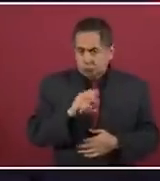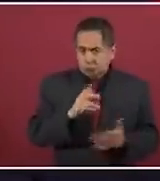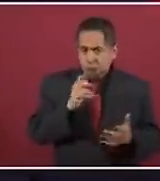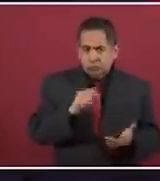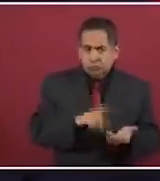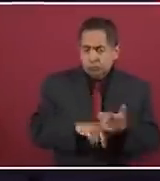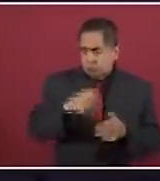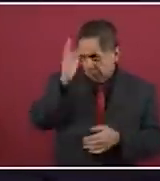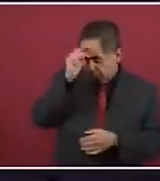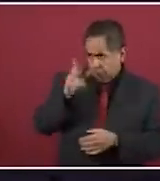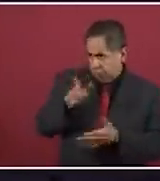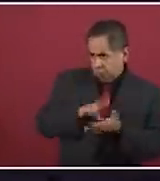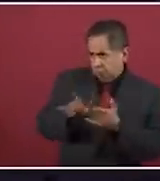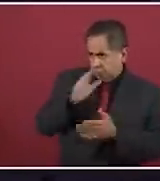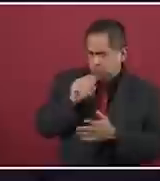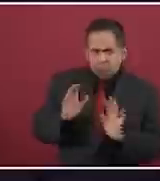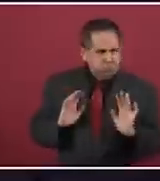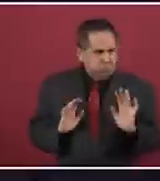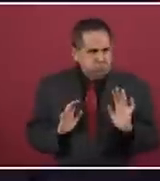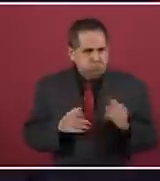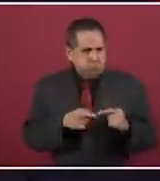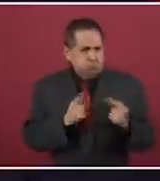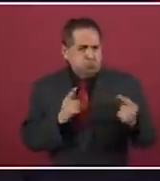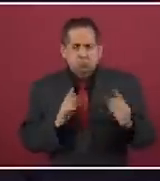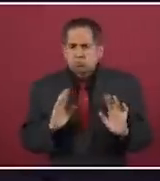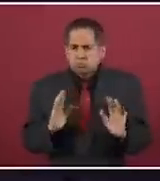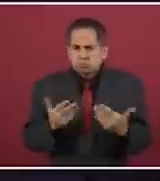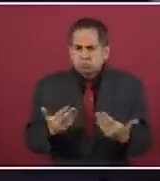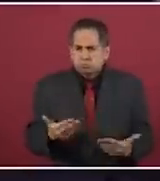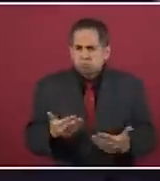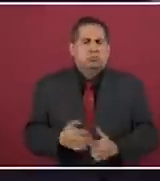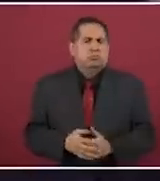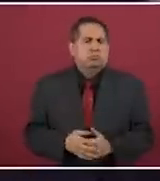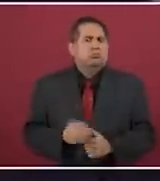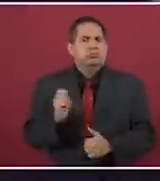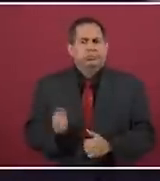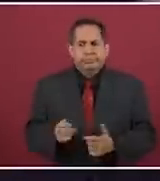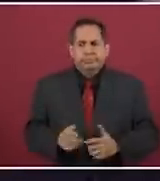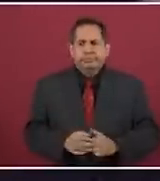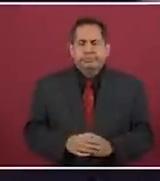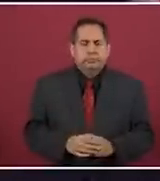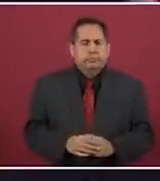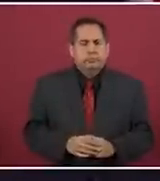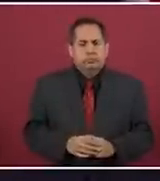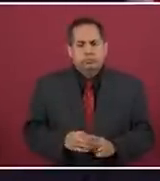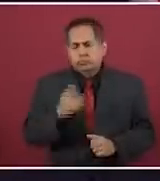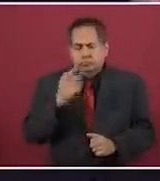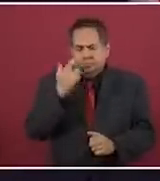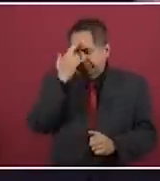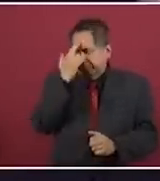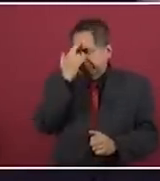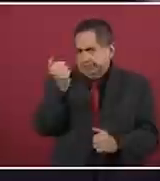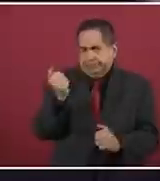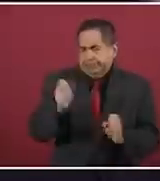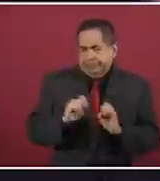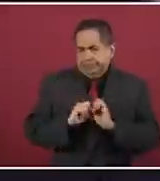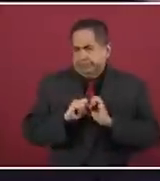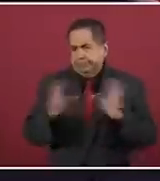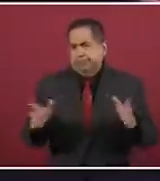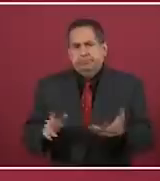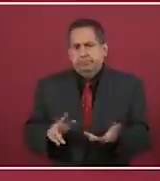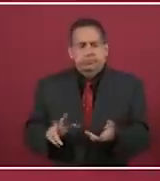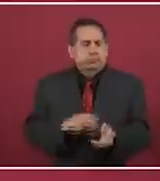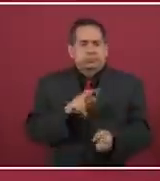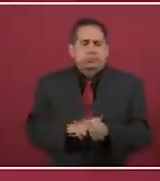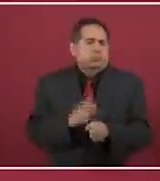a favor del gobierno. Esto es lógico, es